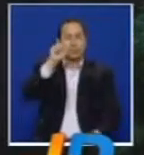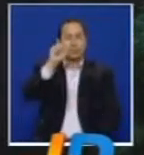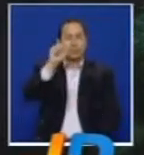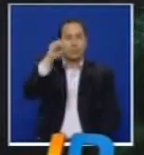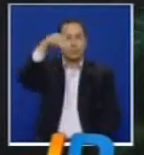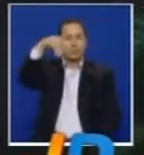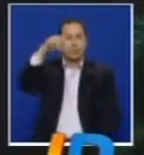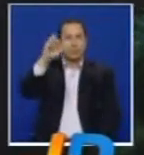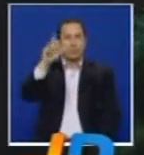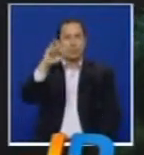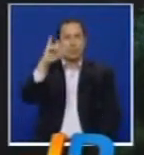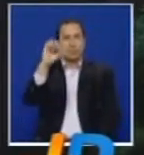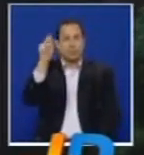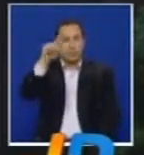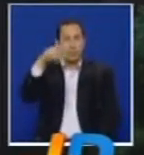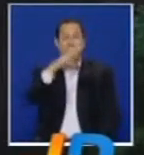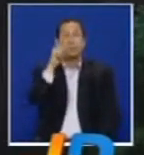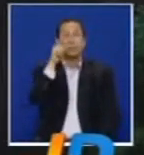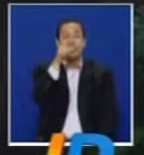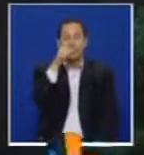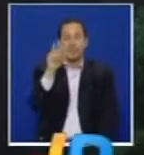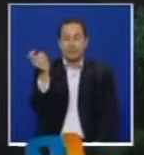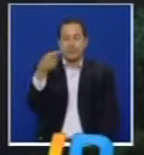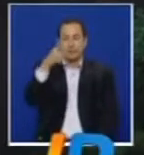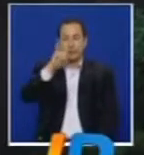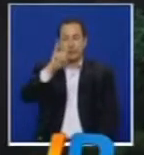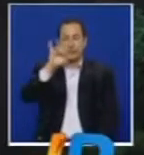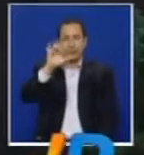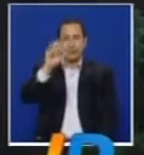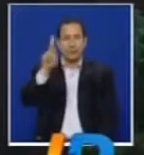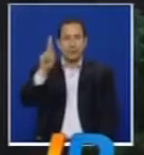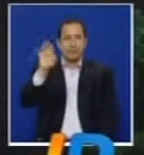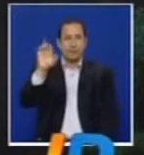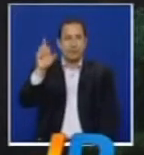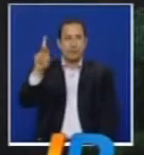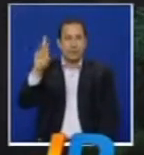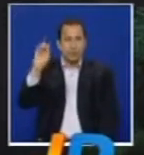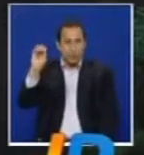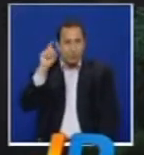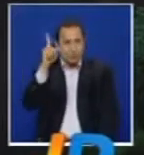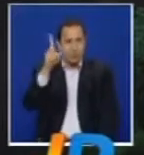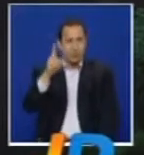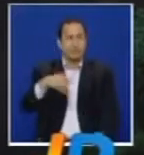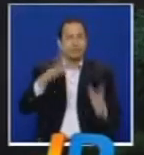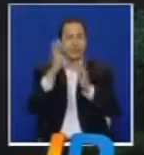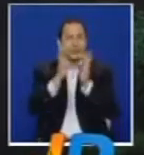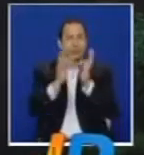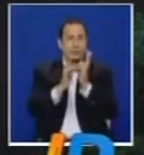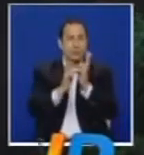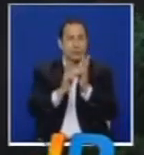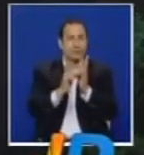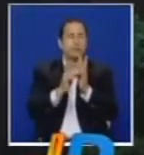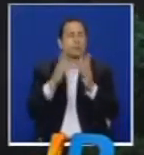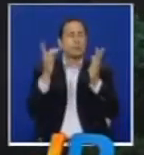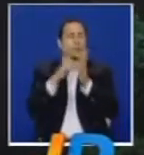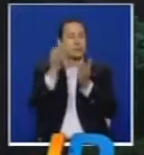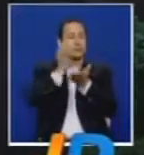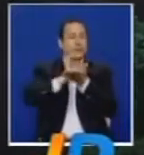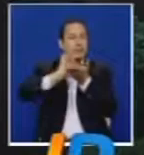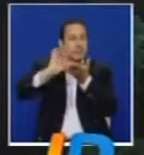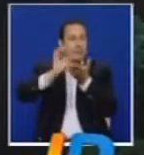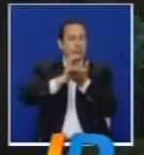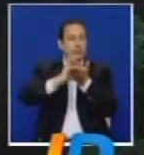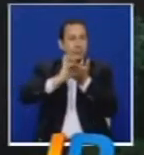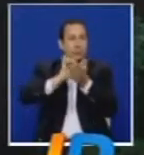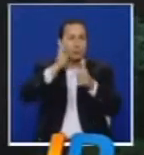señor Giancarlo Guerrero. Él es el presidente de estaca de la Iglesia de Jesucristo de los Santos de los Últimos Días, más conocidos como